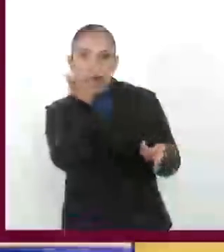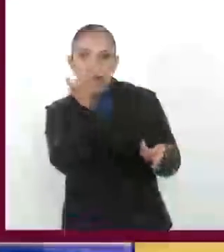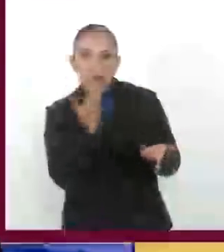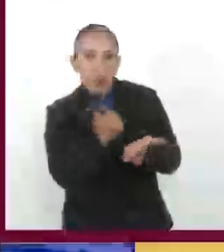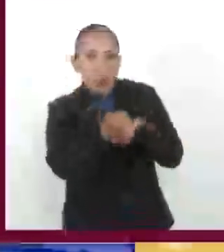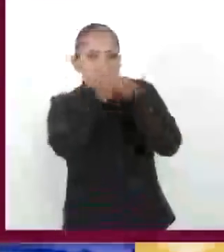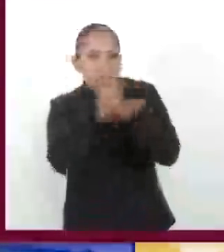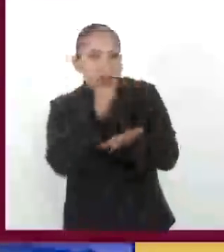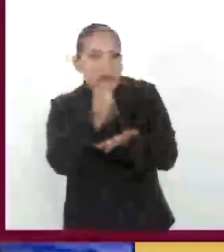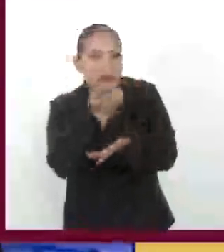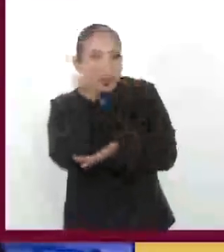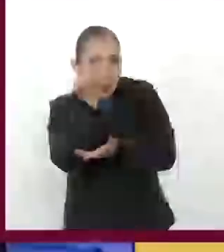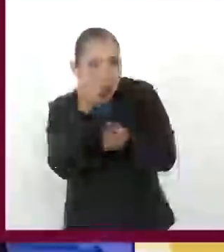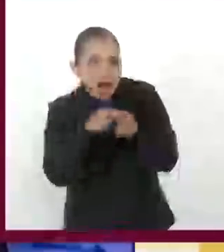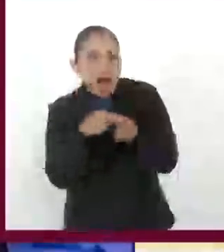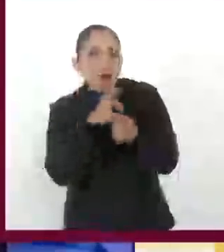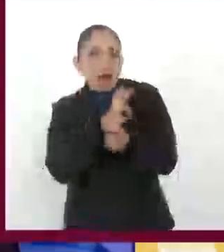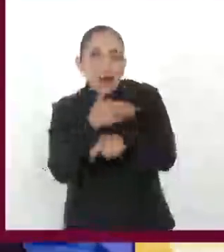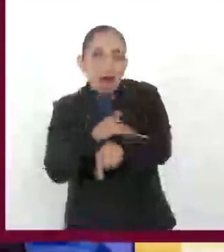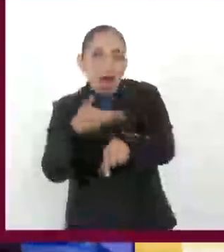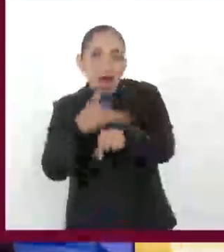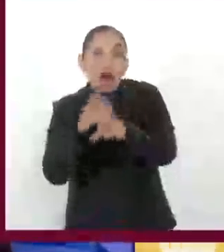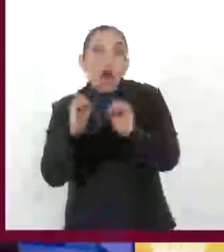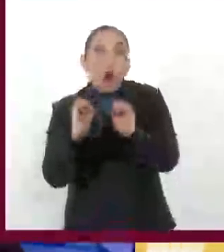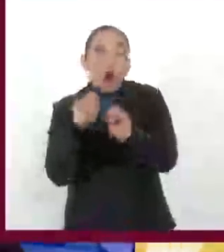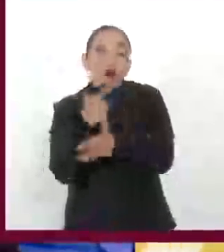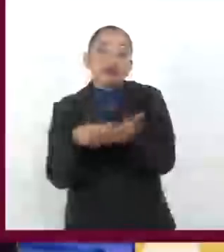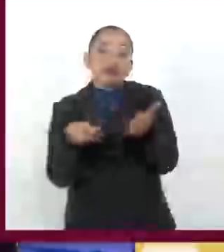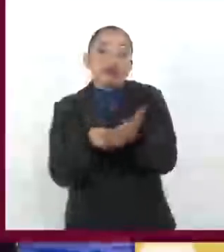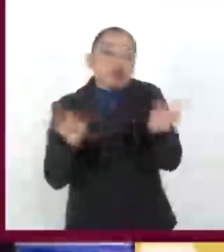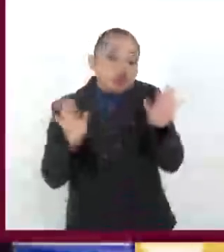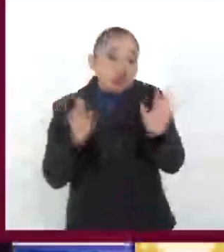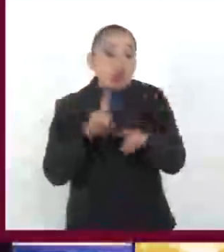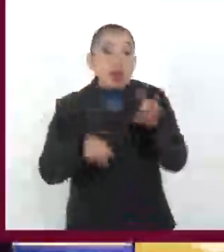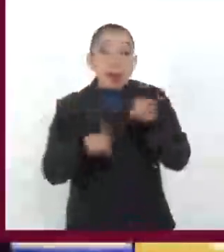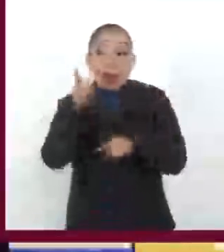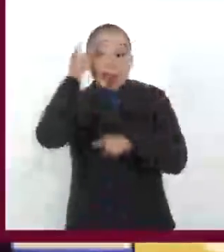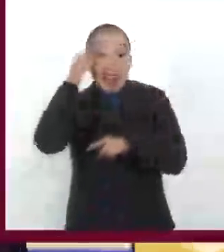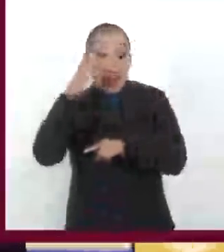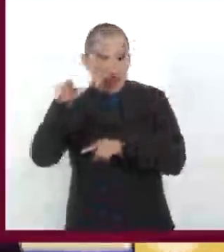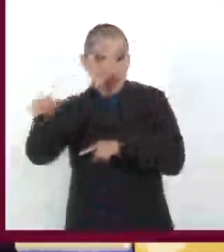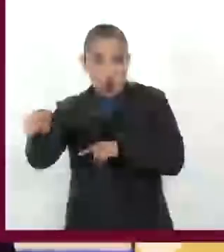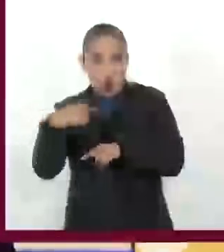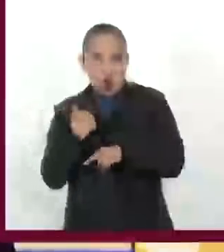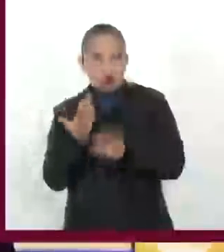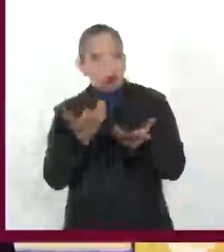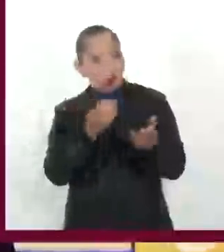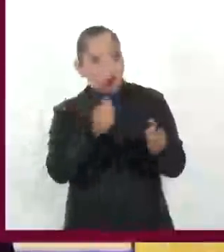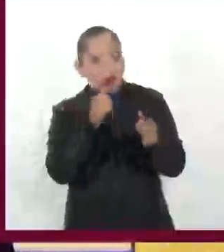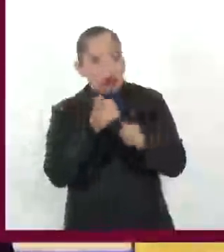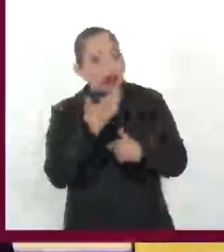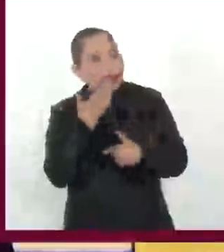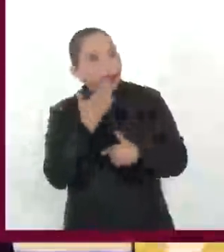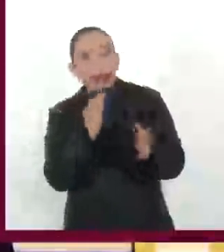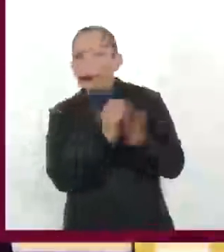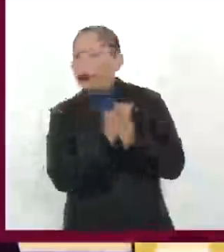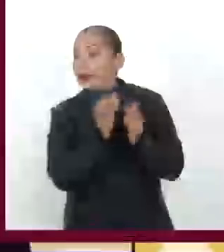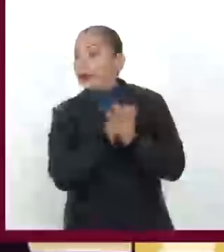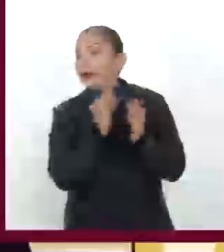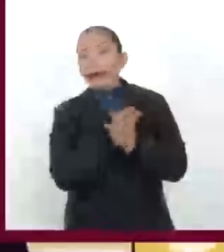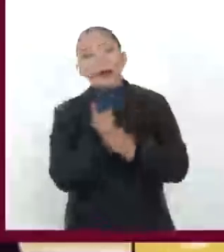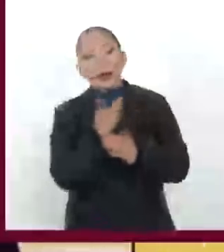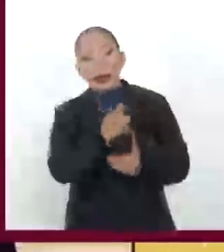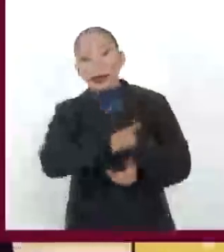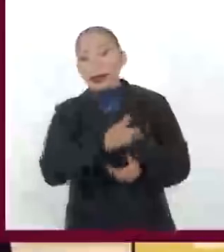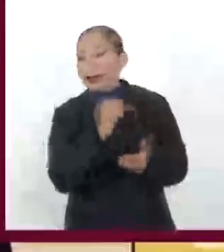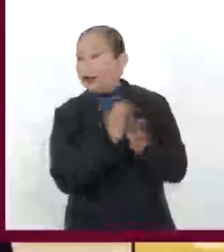les benefician su desarrollo puedan subsanarse o puedan desaparecer. En dado caso que el directivo escolar no haga